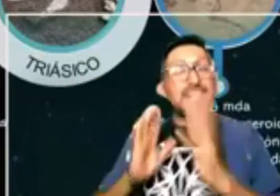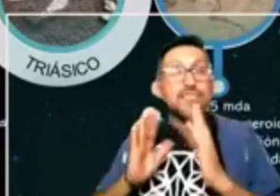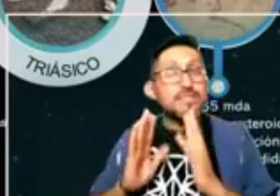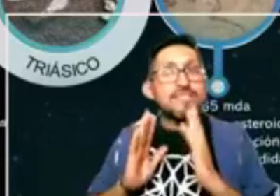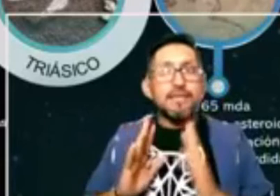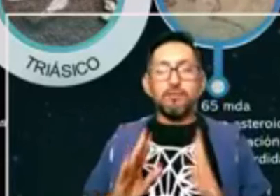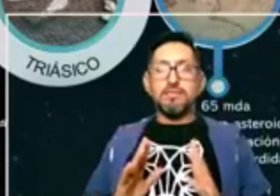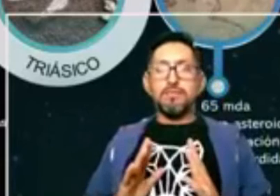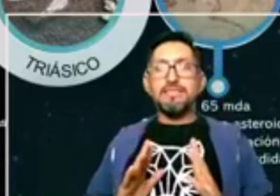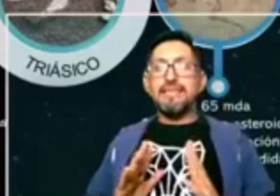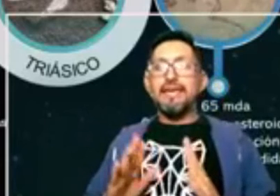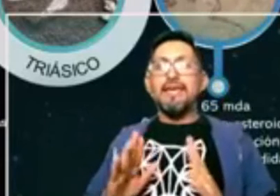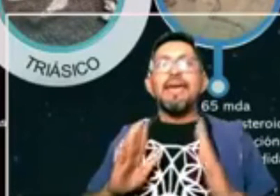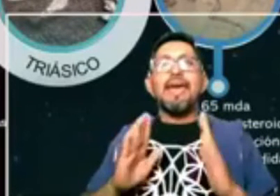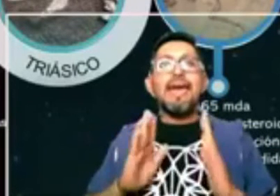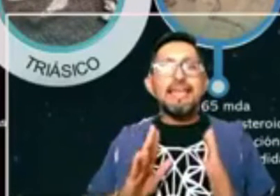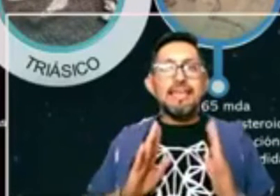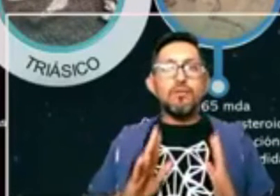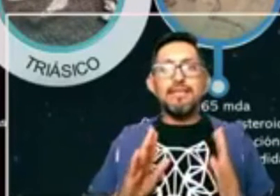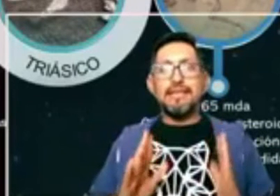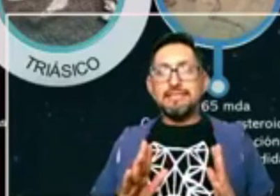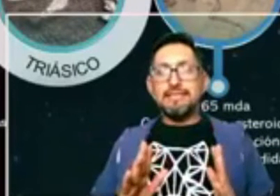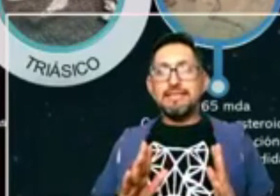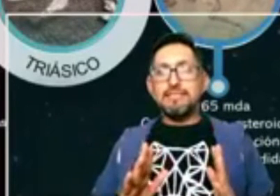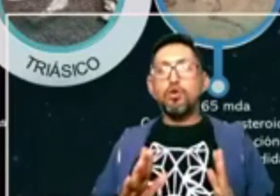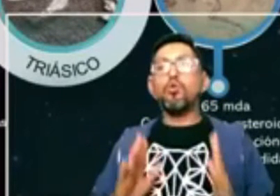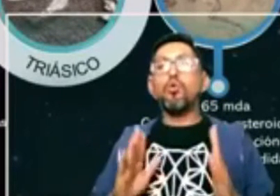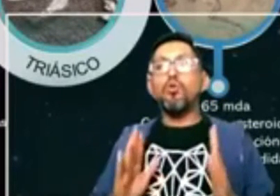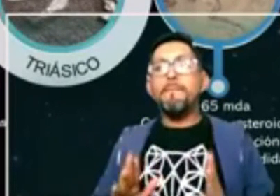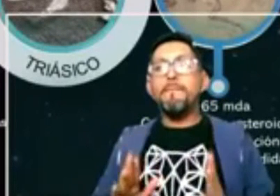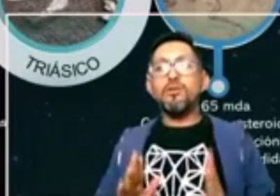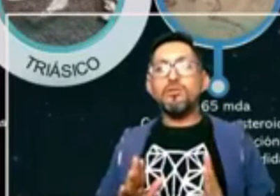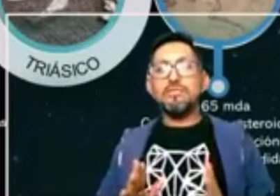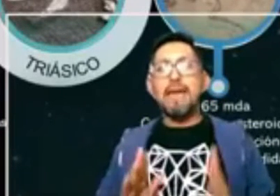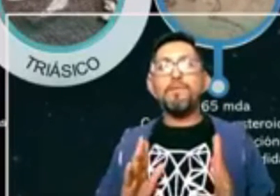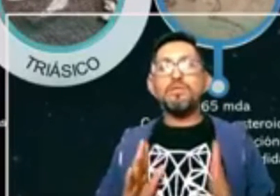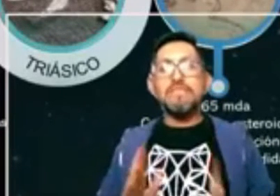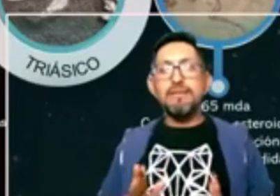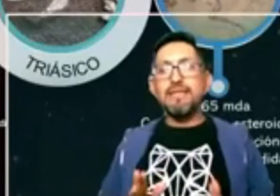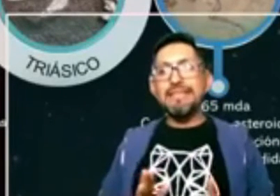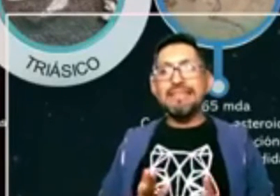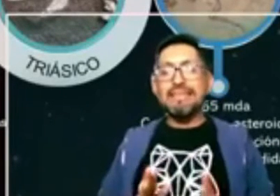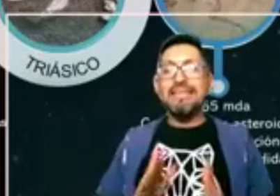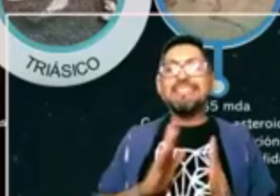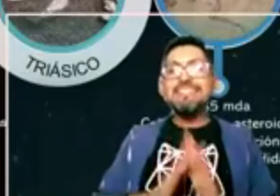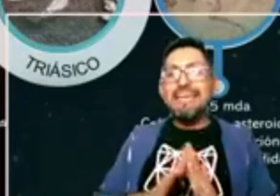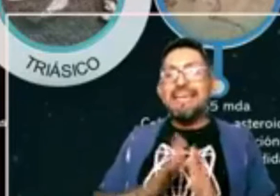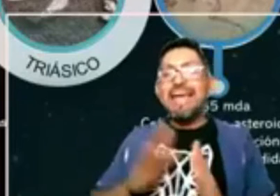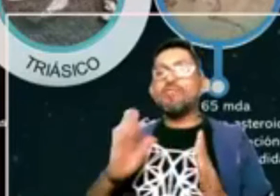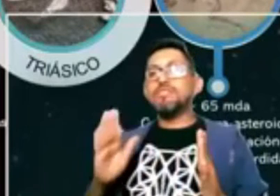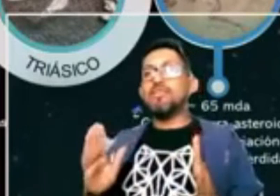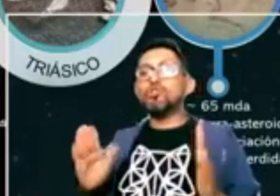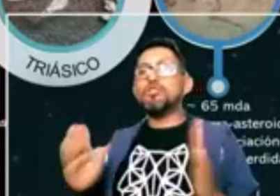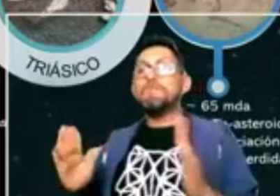una de las cosas que quiero que sepas es que cada una de estas ocurrió en periodos de aproximadamente 100